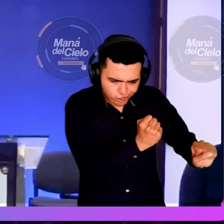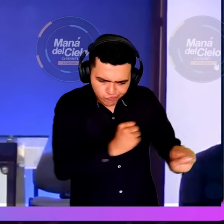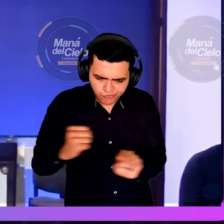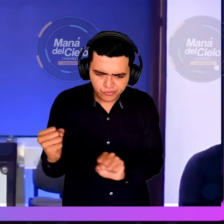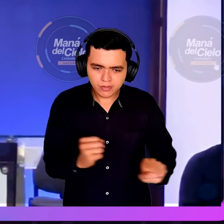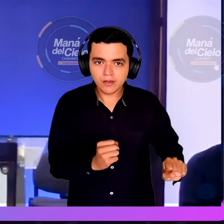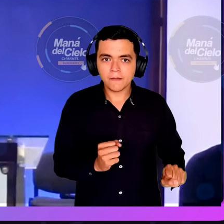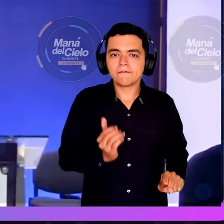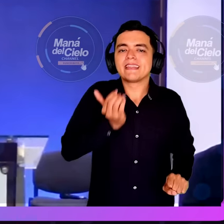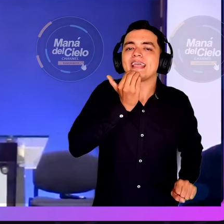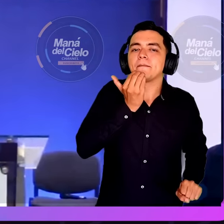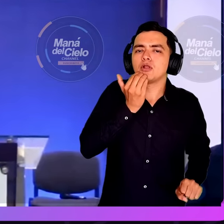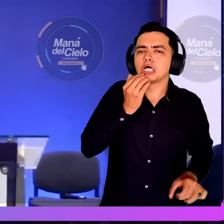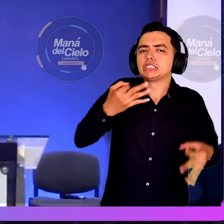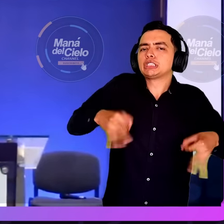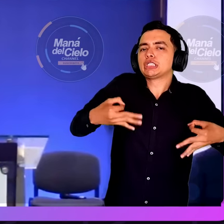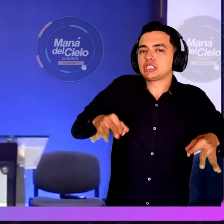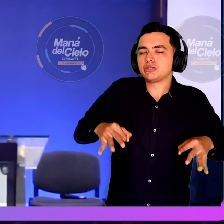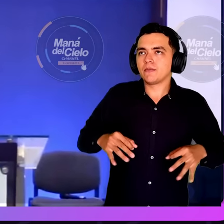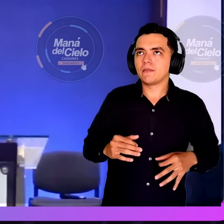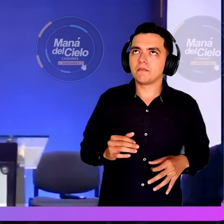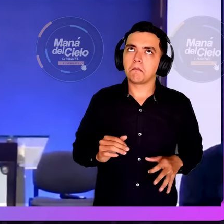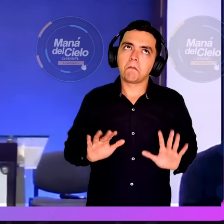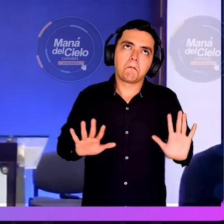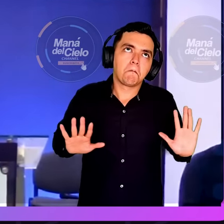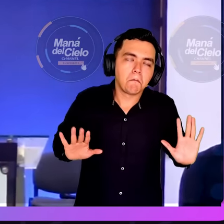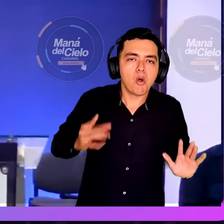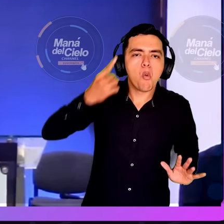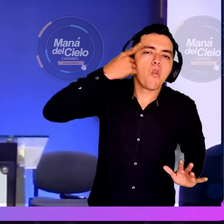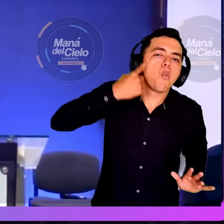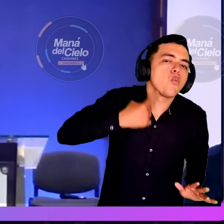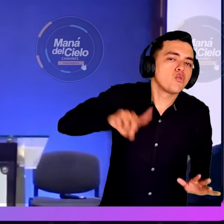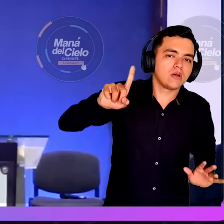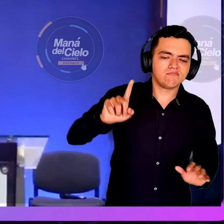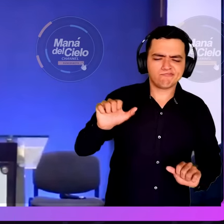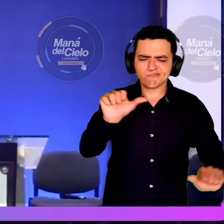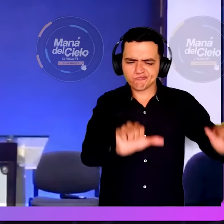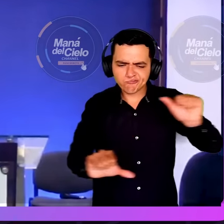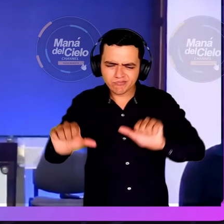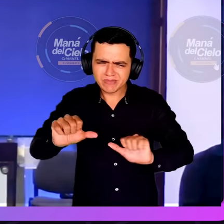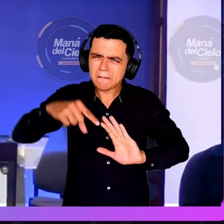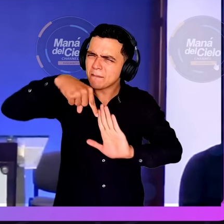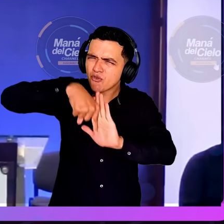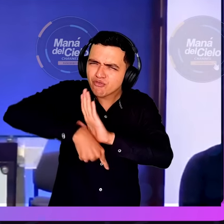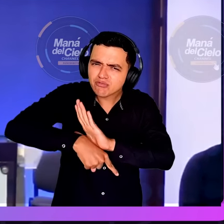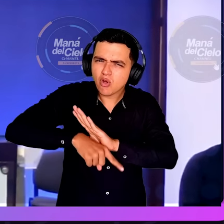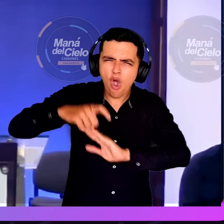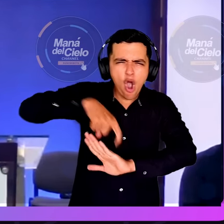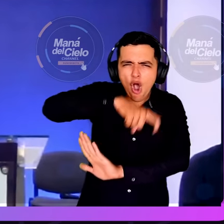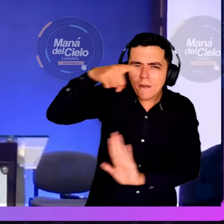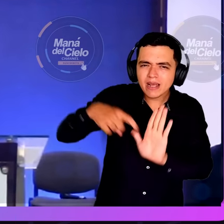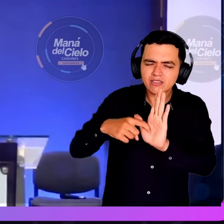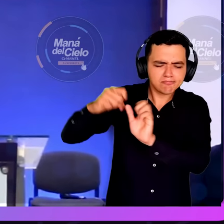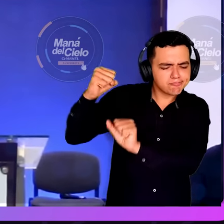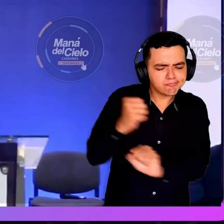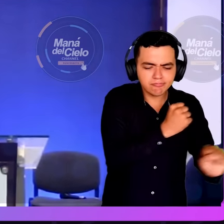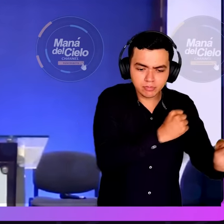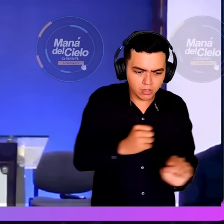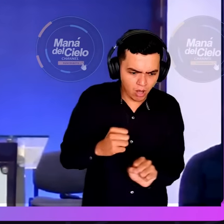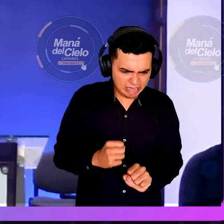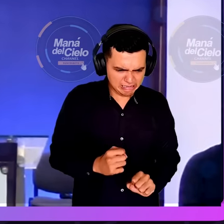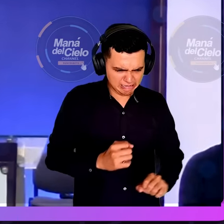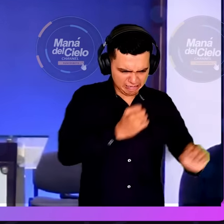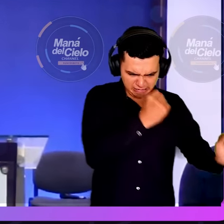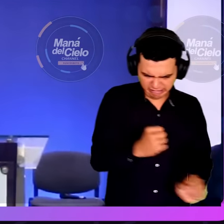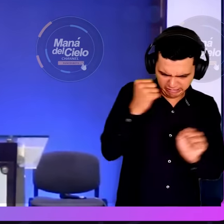no. Por eso esto de la oración, cuando yo saco tiempo para revisar mi carácter en la presencia de Dios, saque tiempo solo para revisar